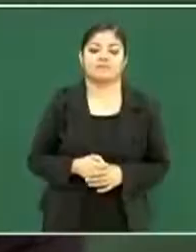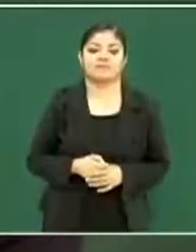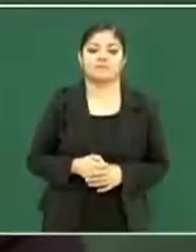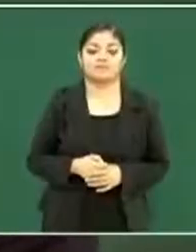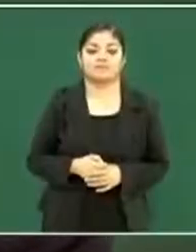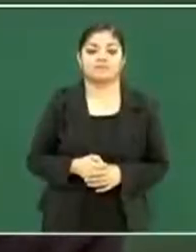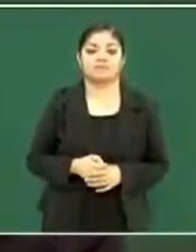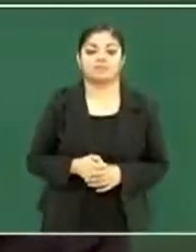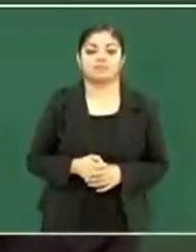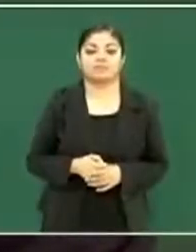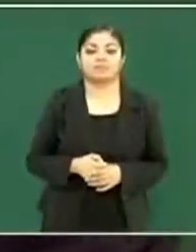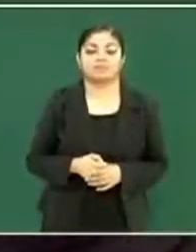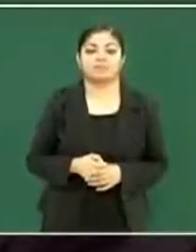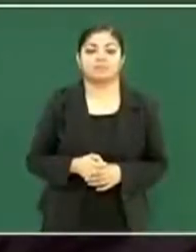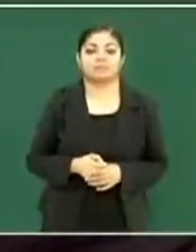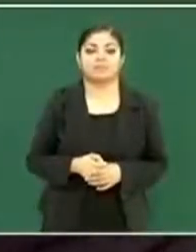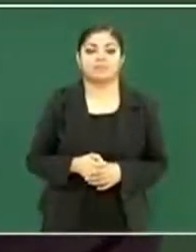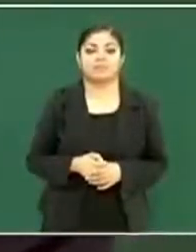no se puede